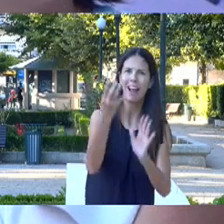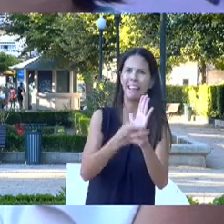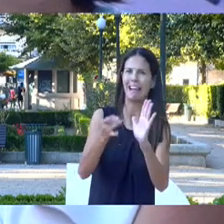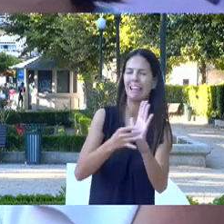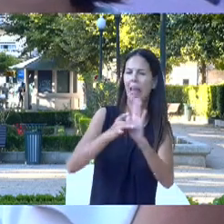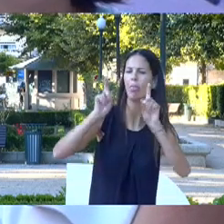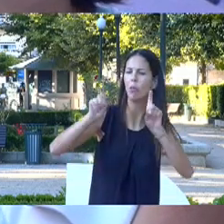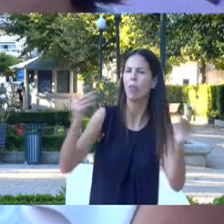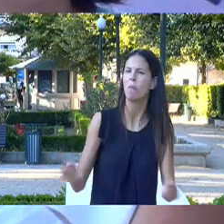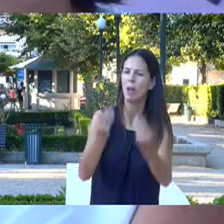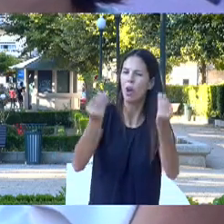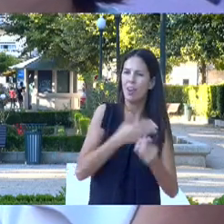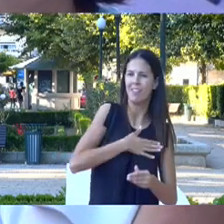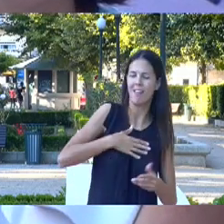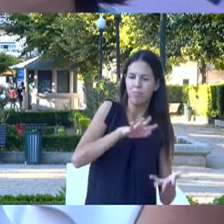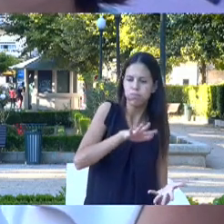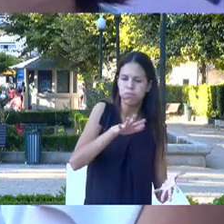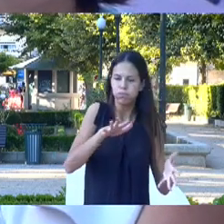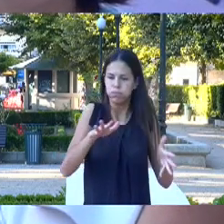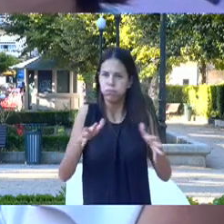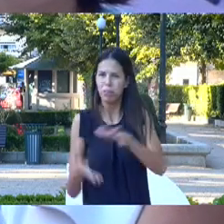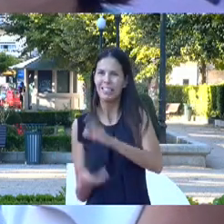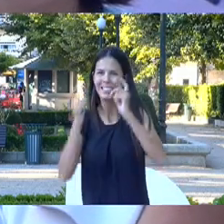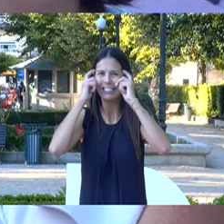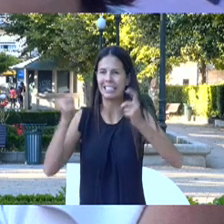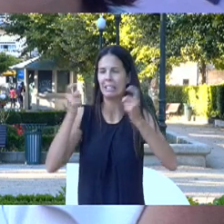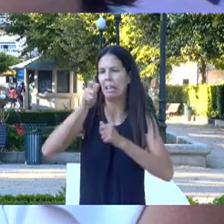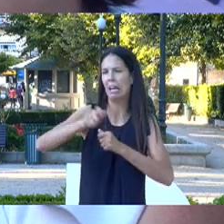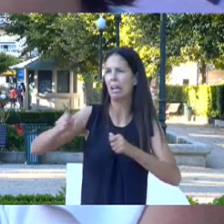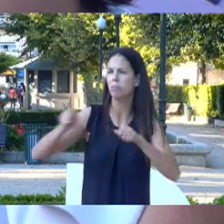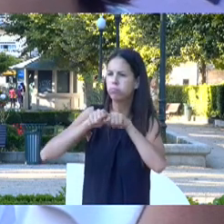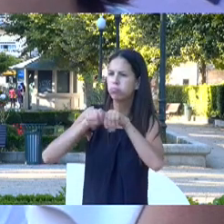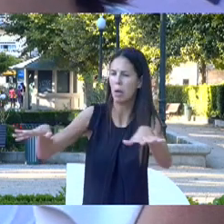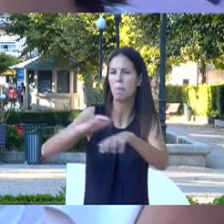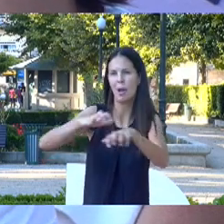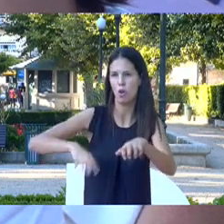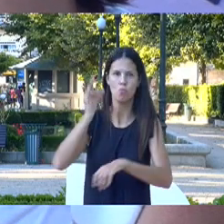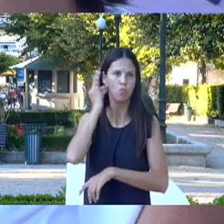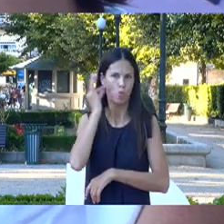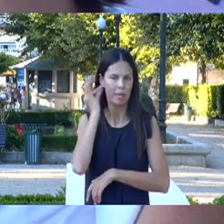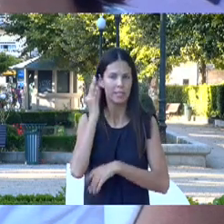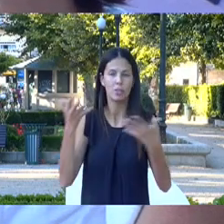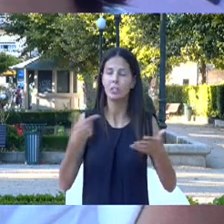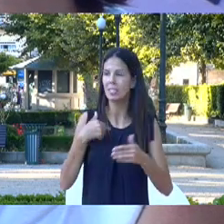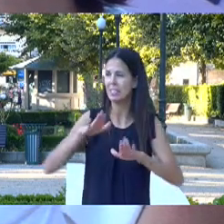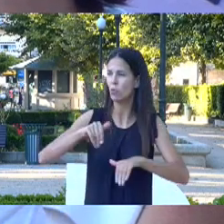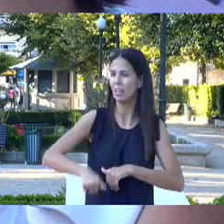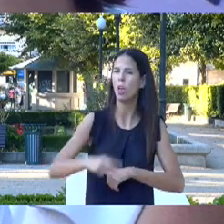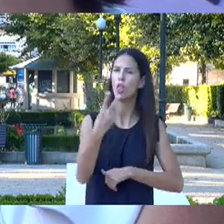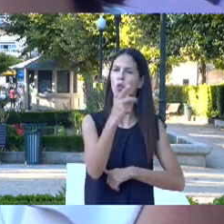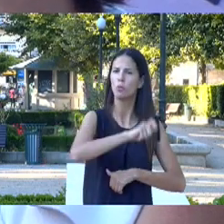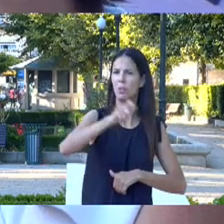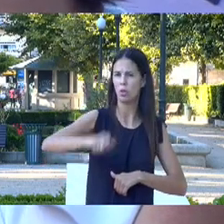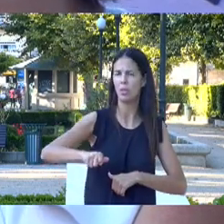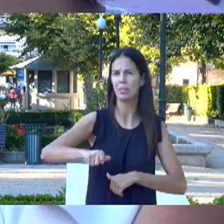do ensino, elevalo a maior cantidade de xente posible, sobre todo a mulleres. Temos con nos aquí a dúas persoas que